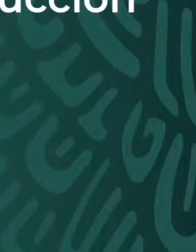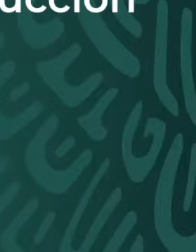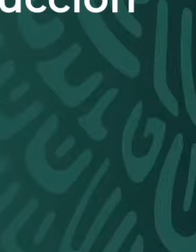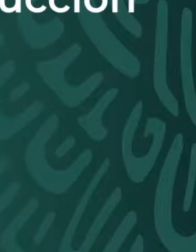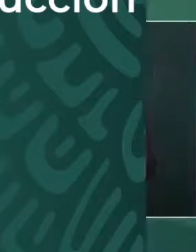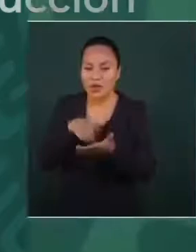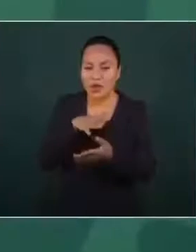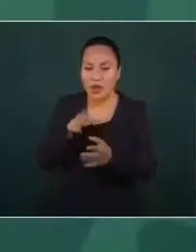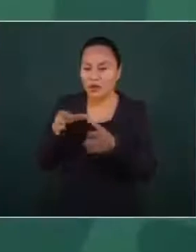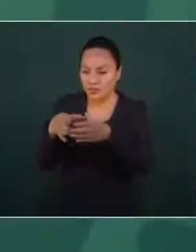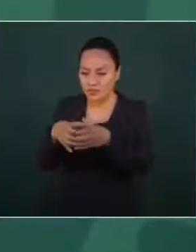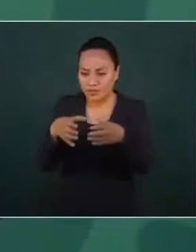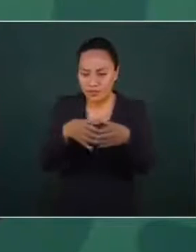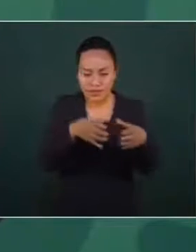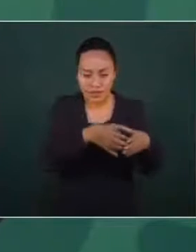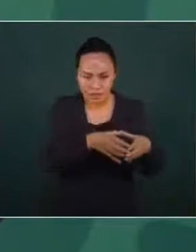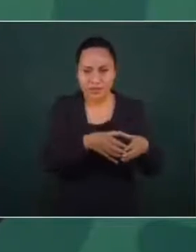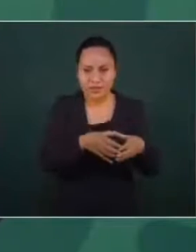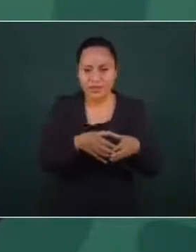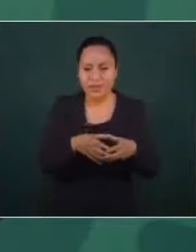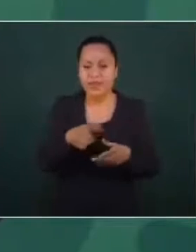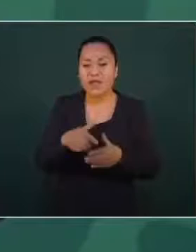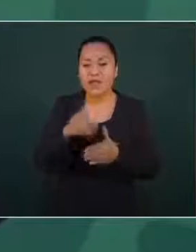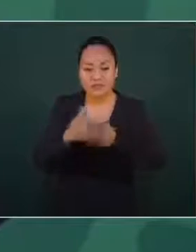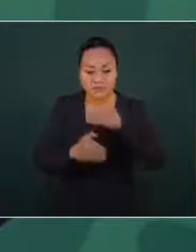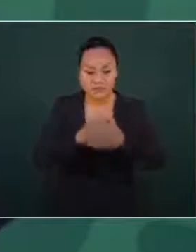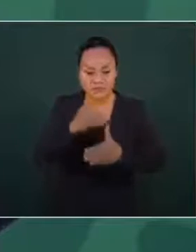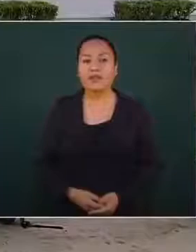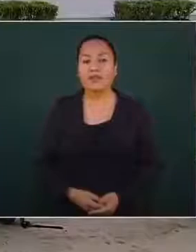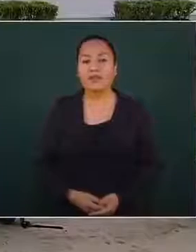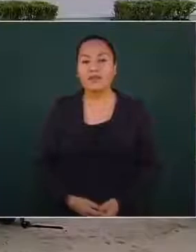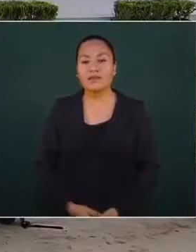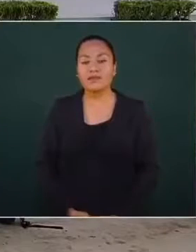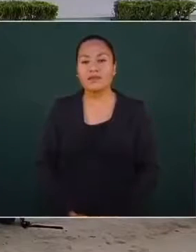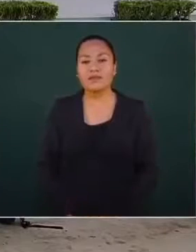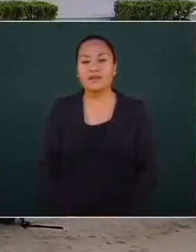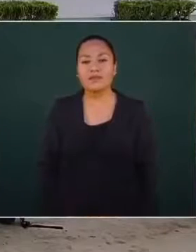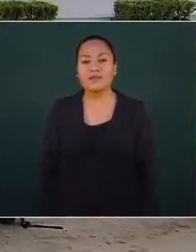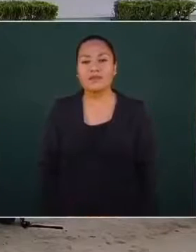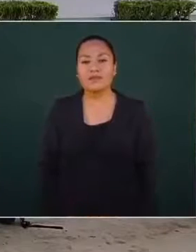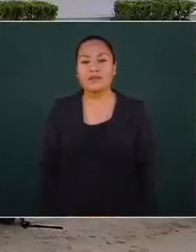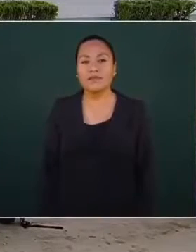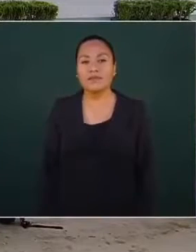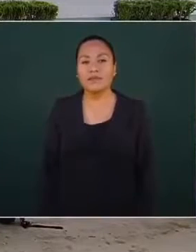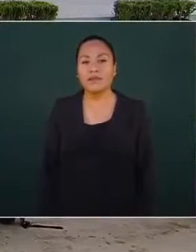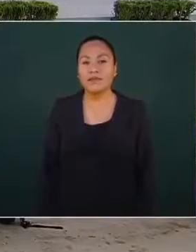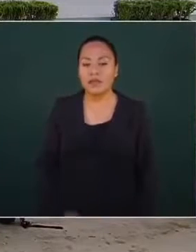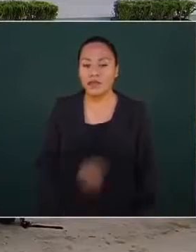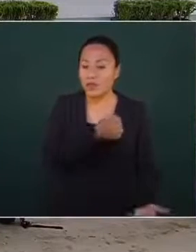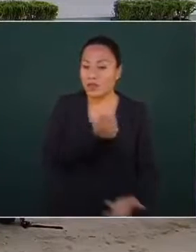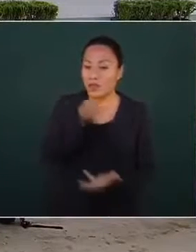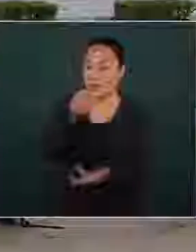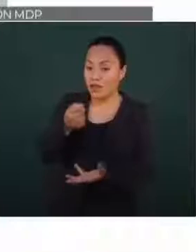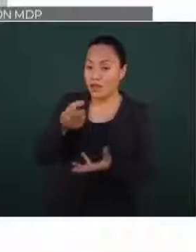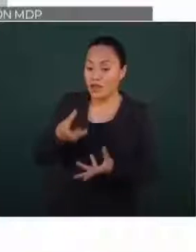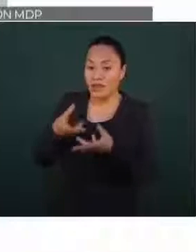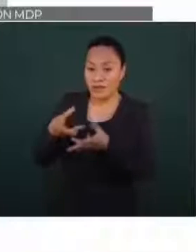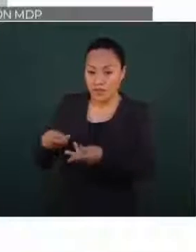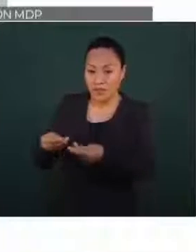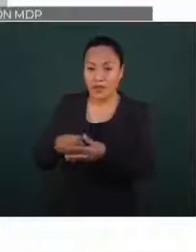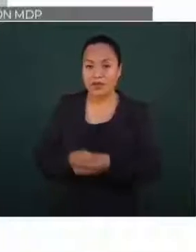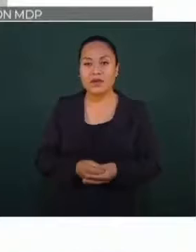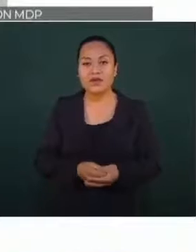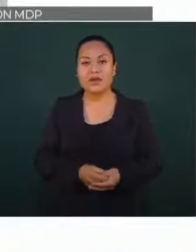Los avances que tenemos y vemos se han destinado hasta ahora